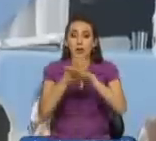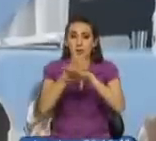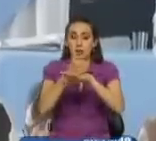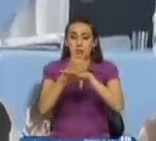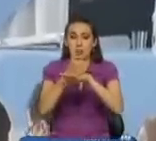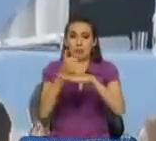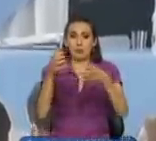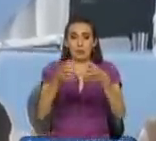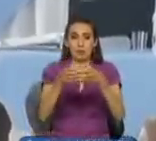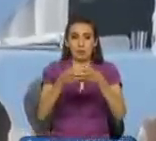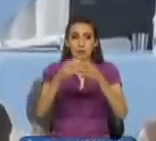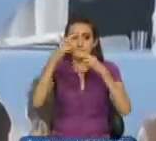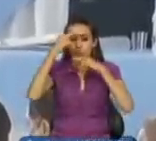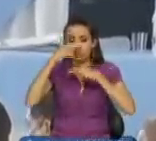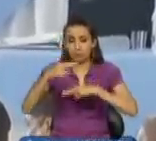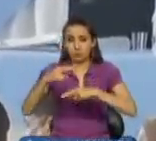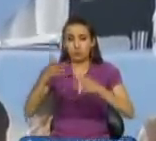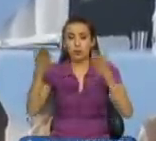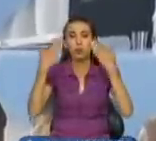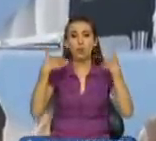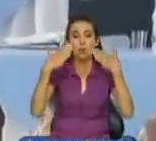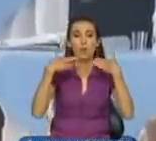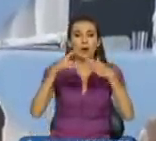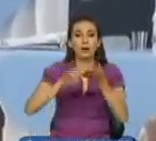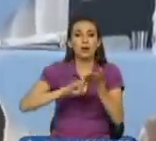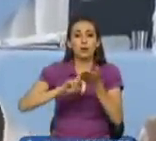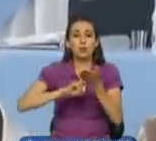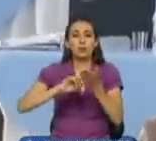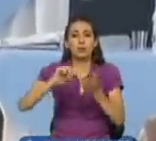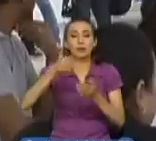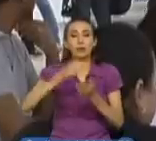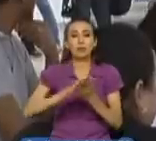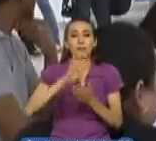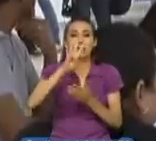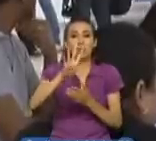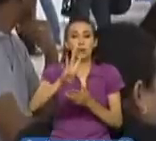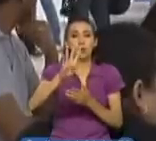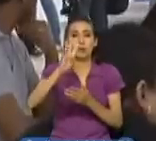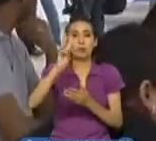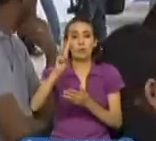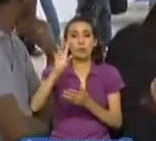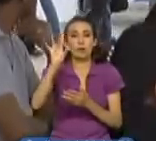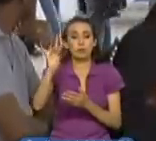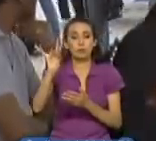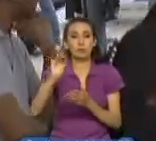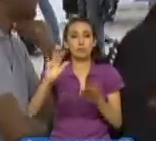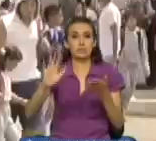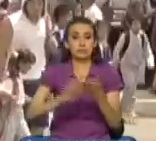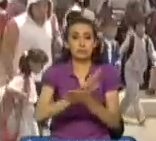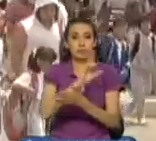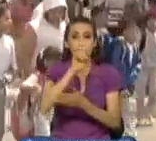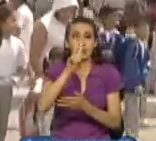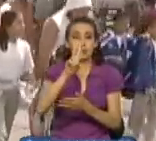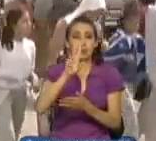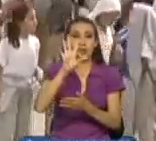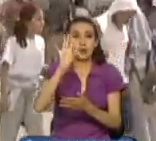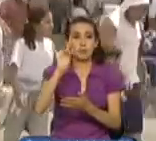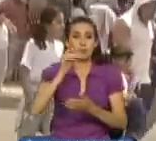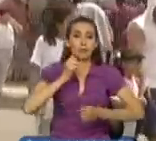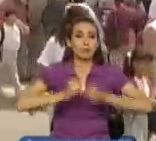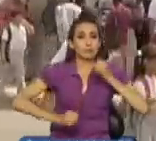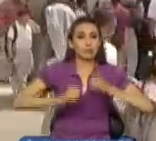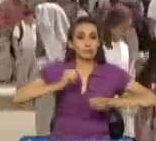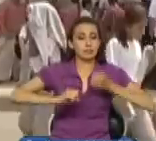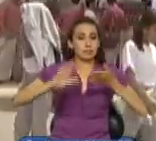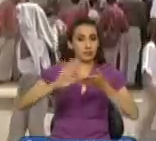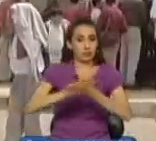nacional rindió homenaje a la perla del Pacífico con la sesión número 468 desde el colegio réplica 28 de mayo situado